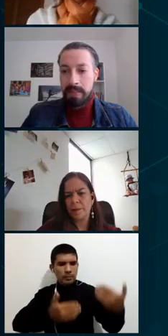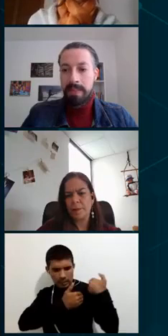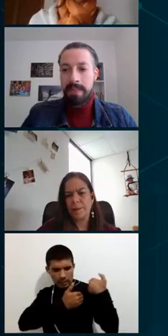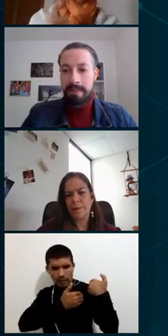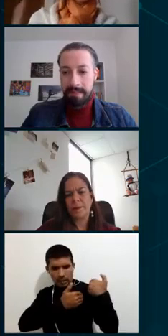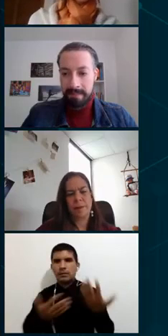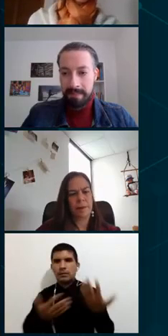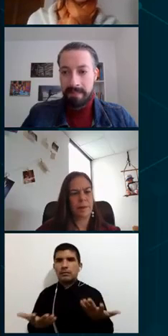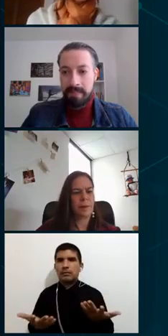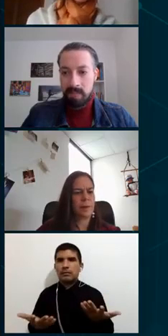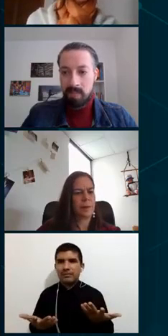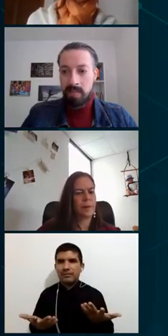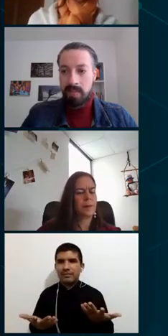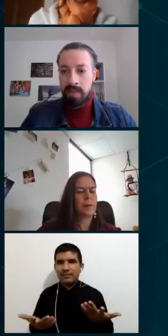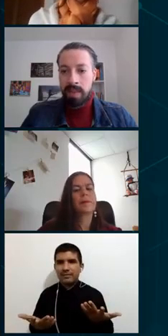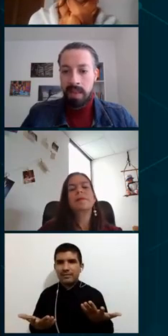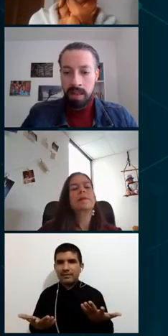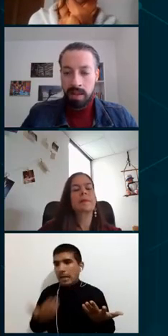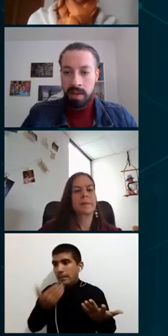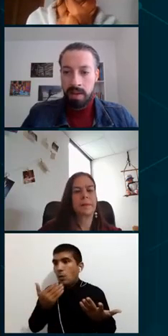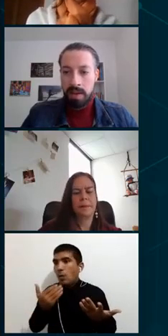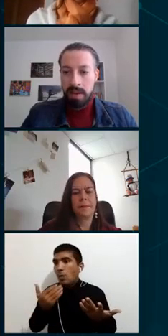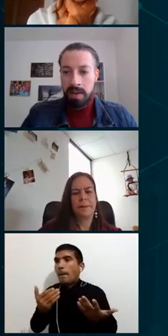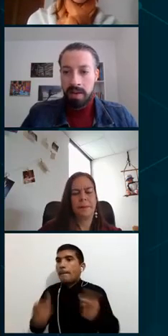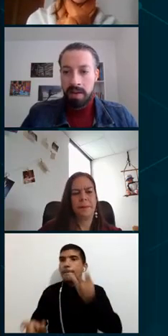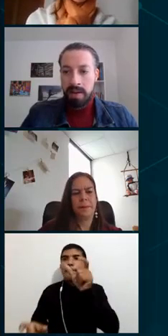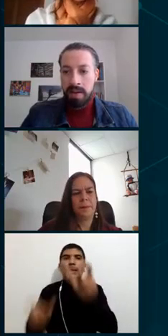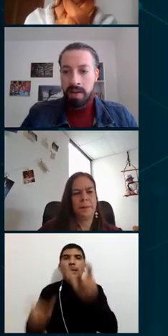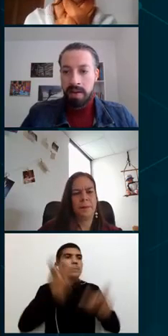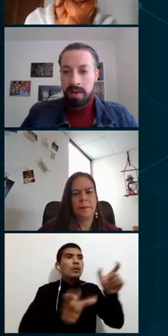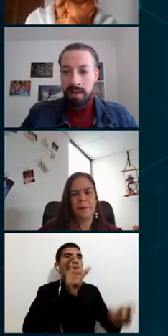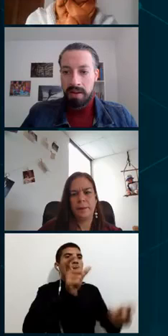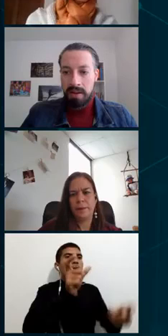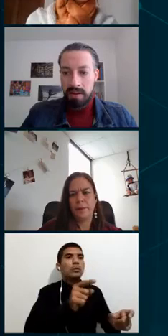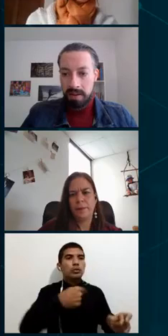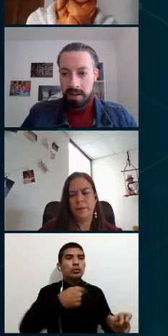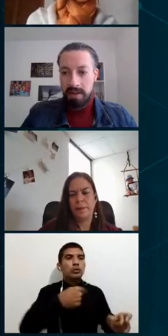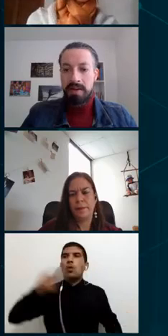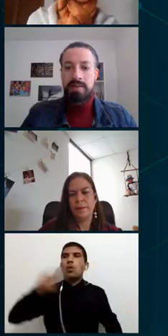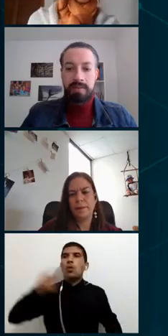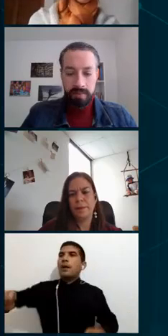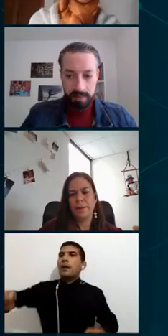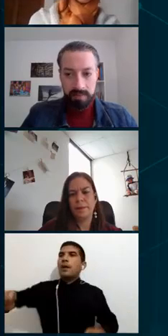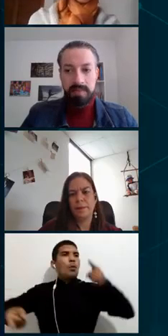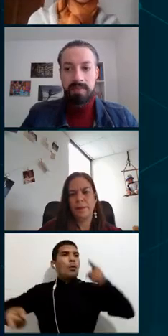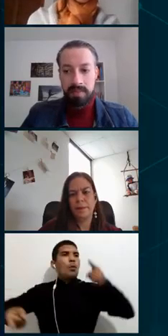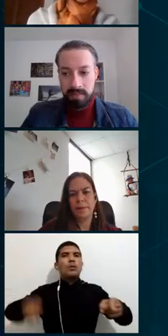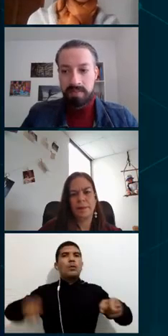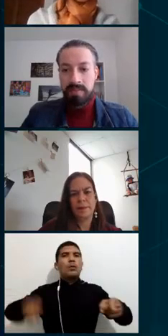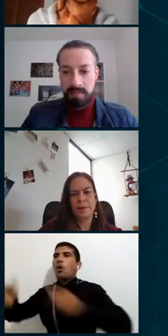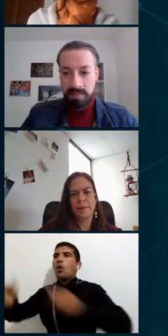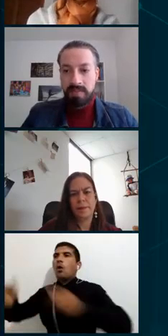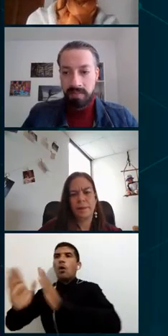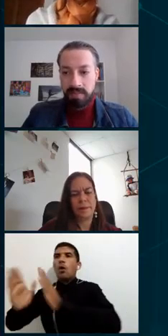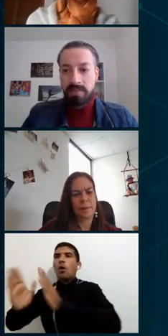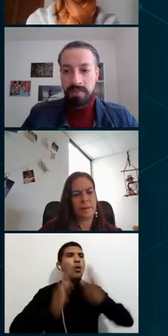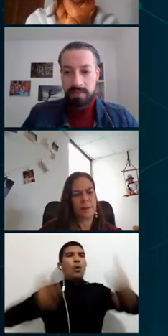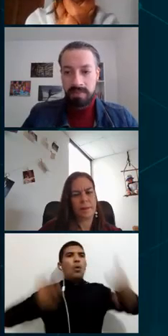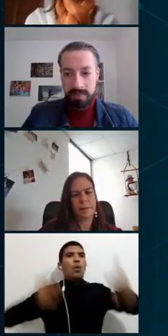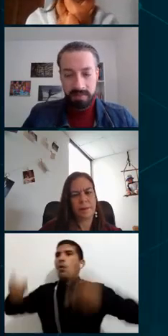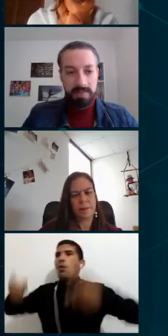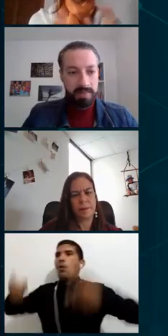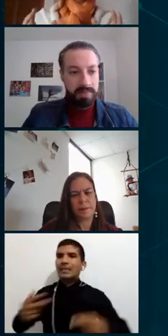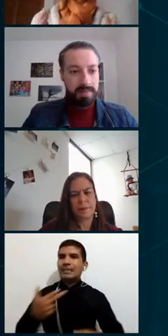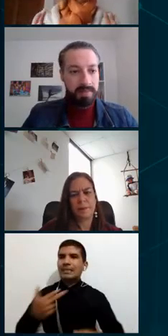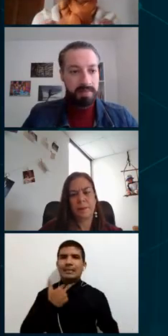podemos controlar el comportamiento de los demás, debemos hacernos responsables de nuestro propio comportamiento. Y mira que es una